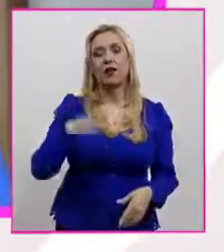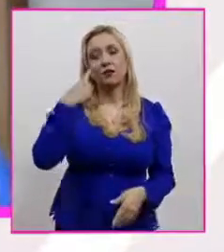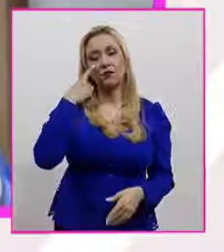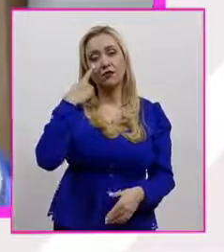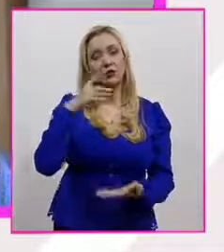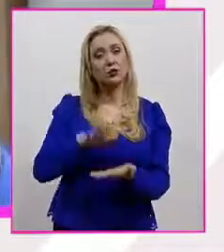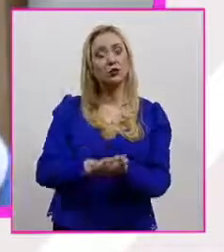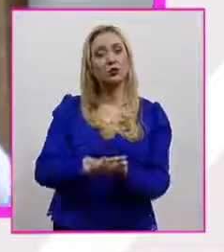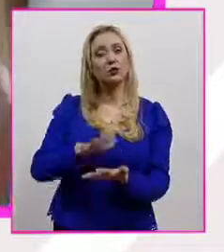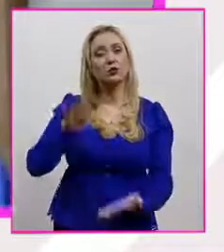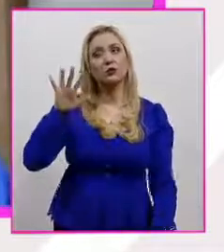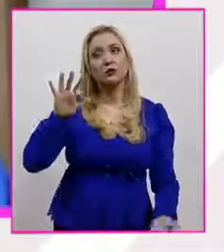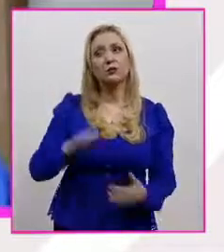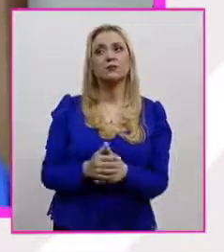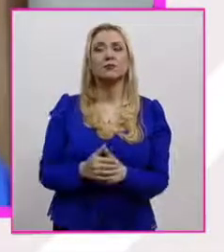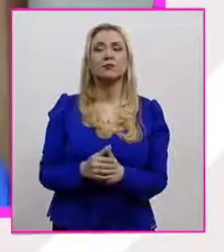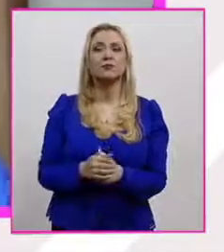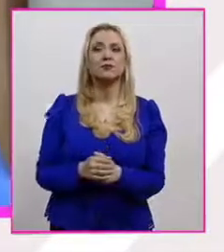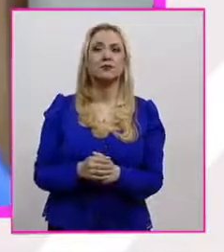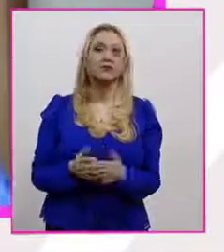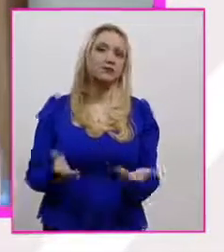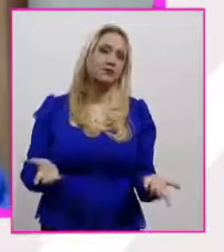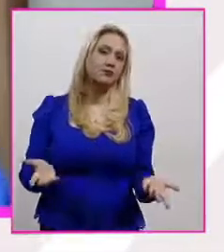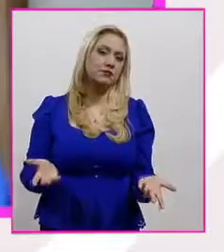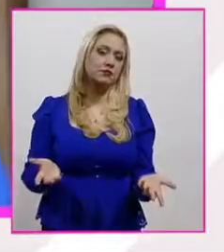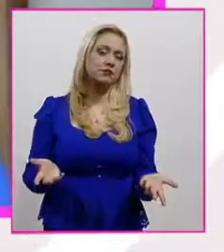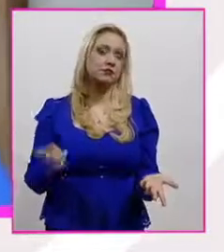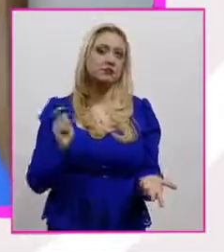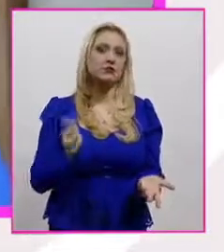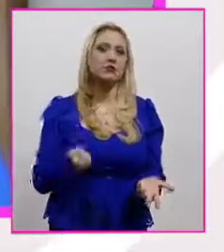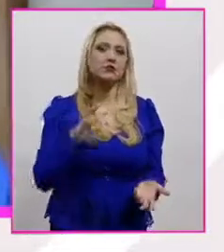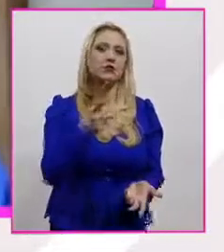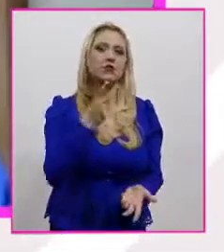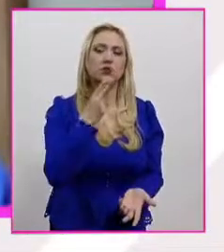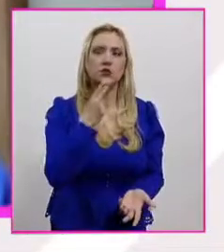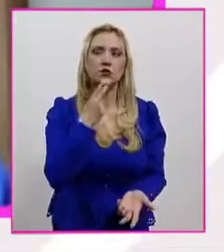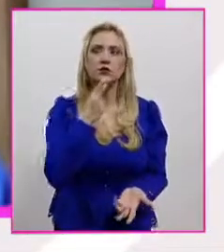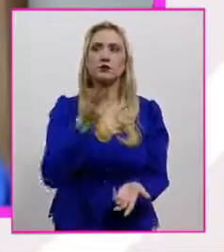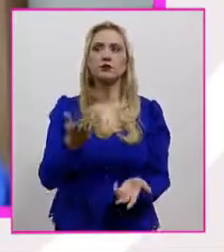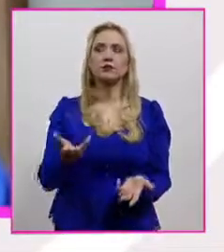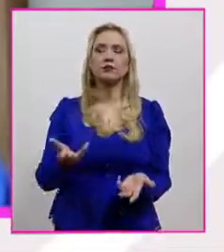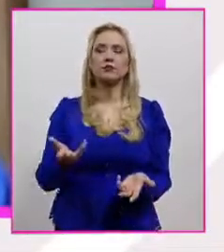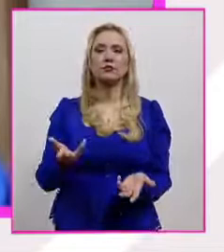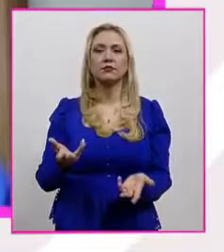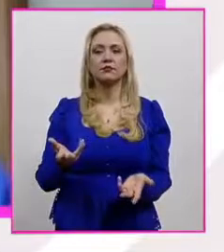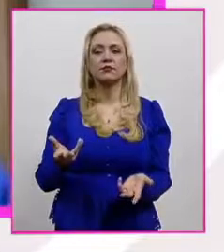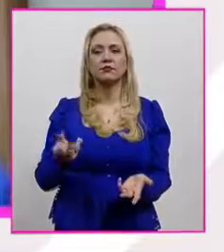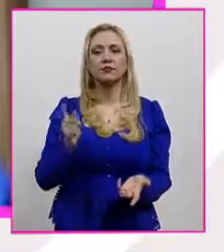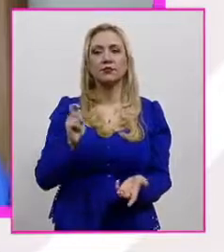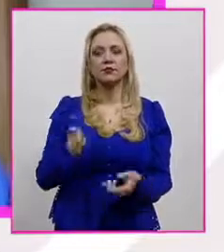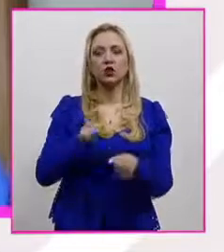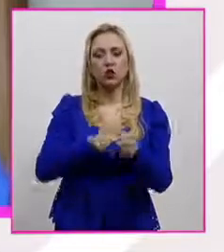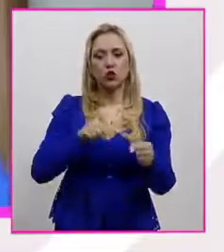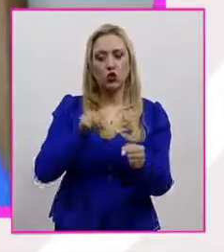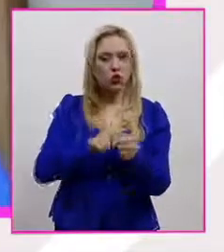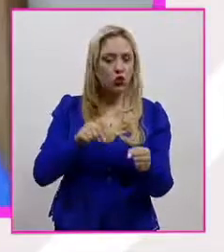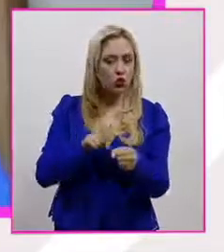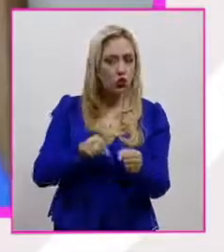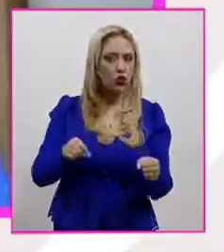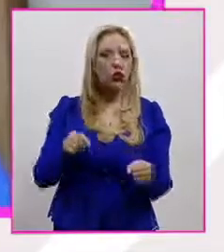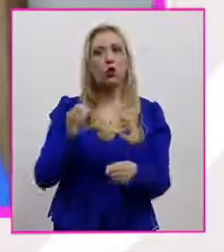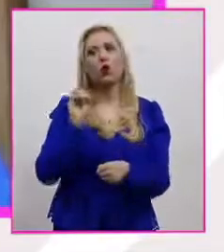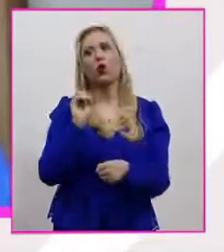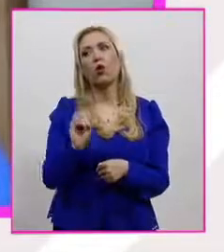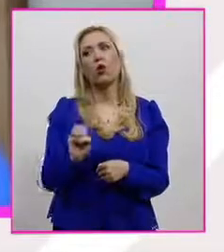consistentes. Es decir, ya sea que utilices la autoidentificación, ya sea que utilices encuestas que utilizan un colorímetro o que uses